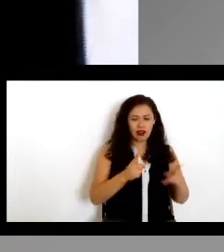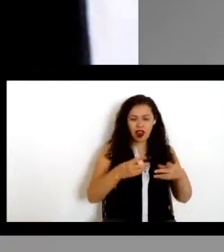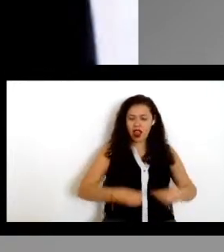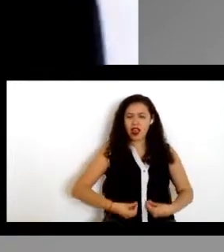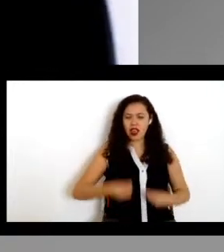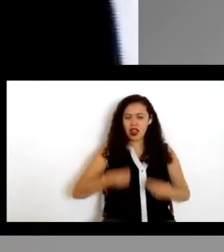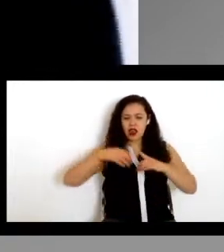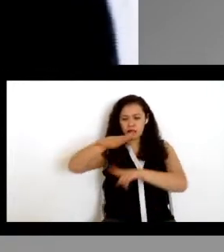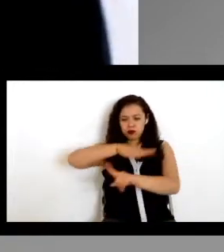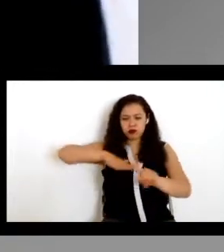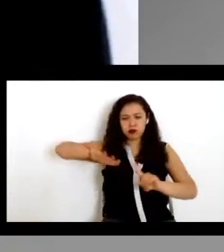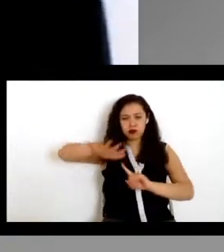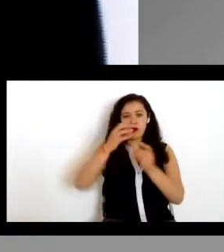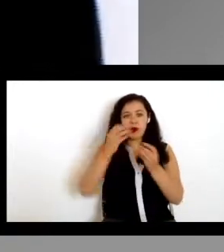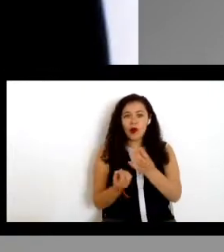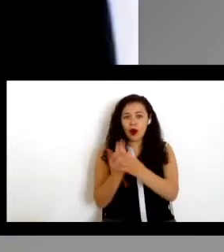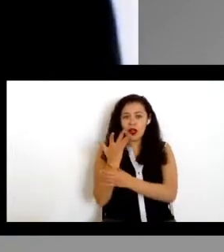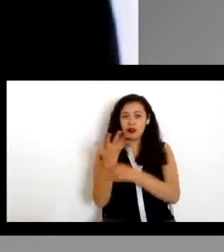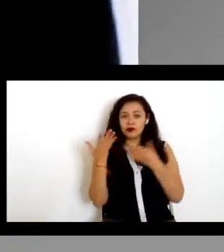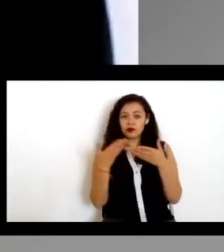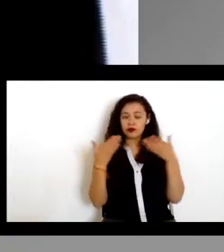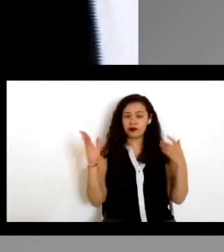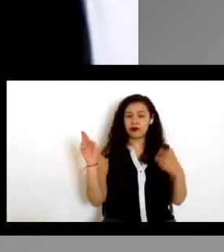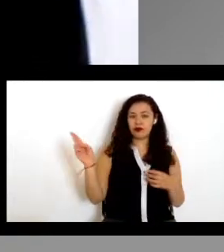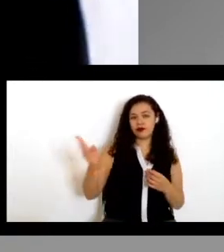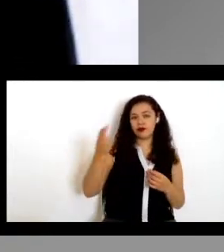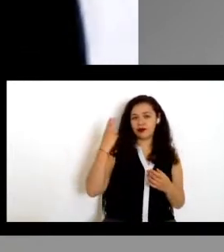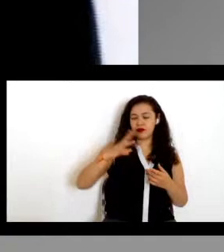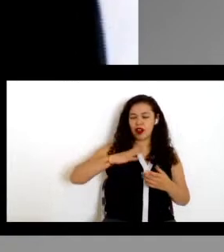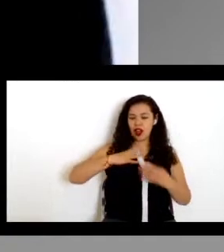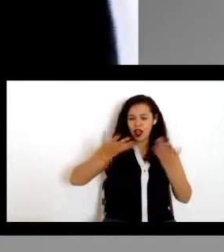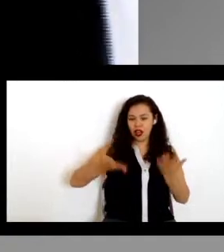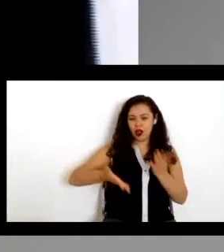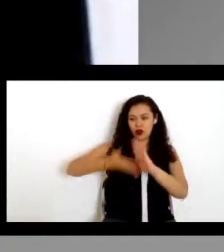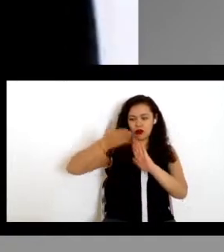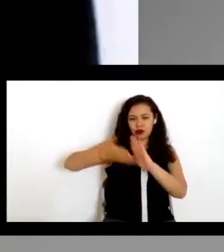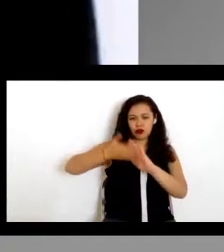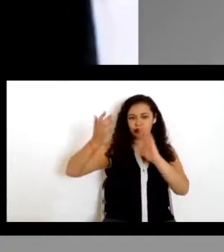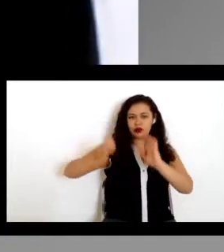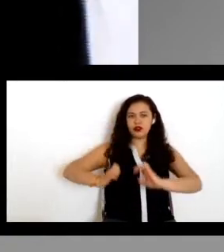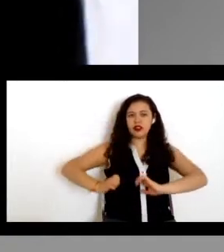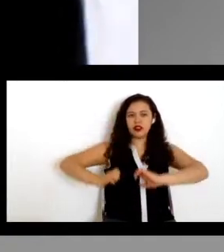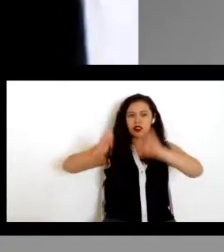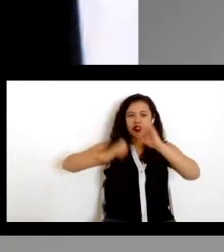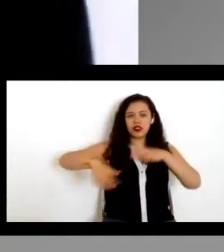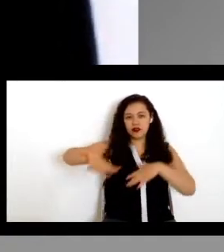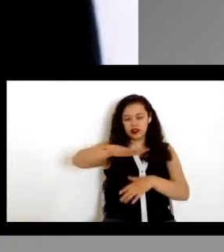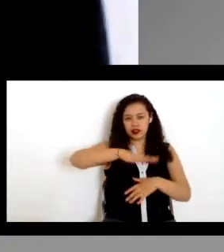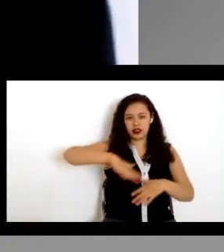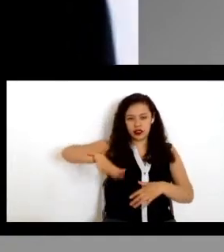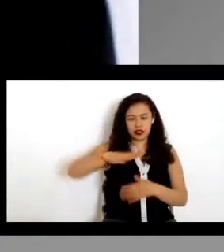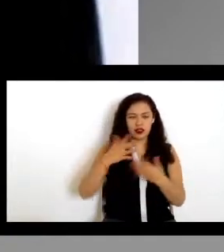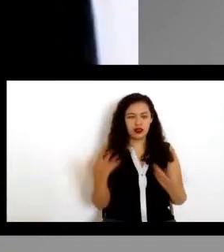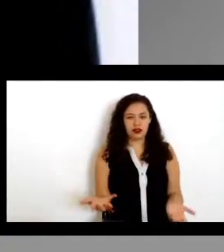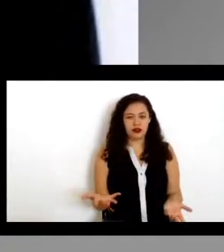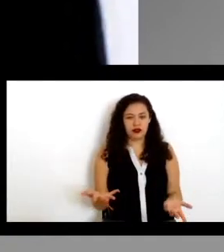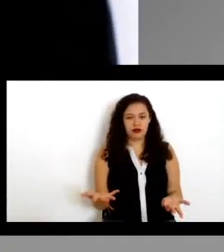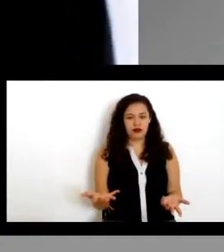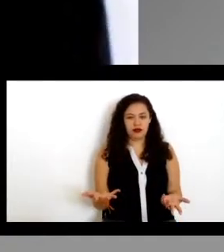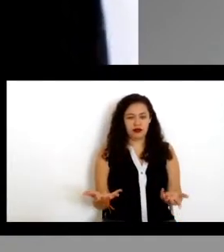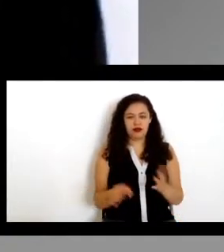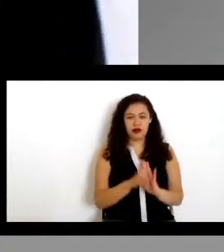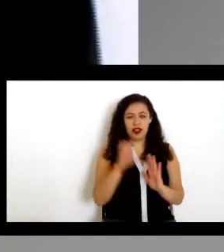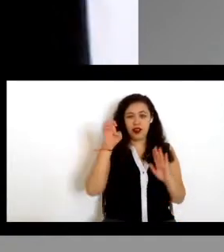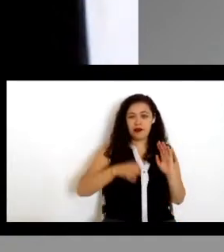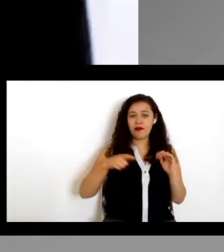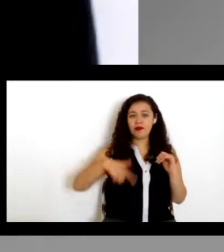manera, la universidad pues tiene una arquitectura que me empezó y me invitó a conocer, por ejemplo, dentro de los espacios